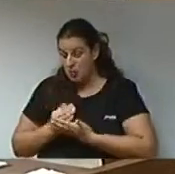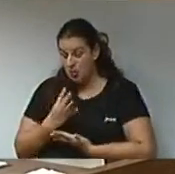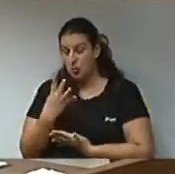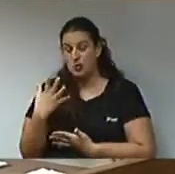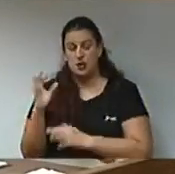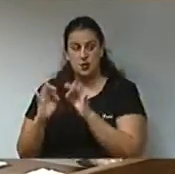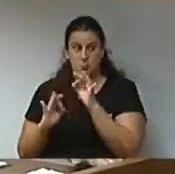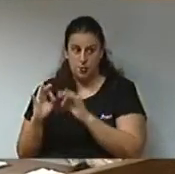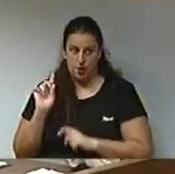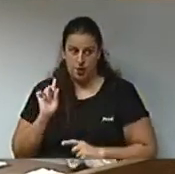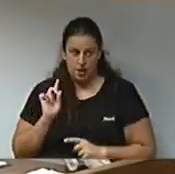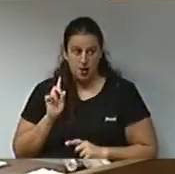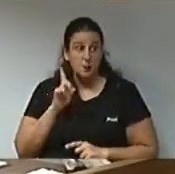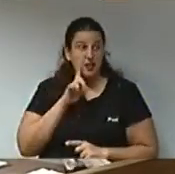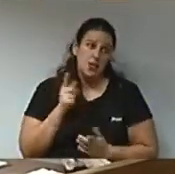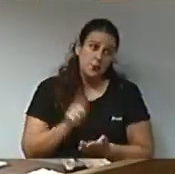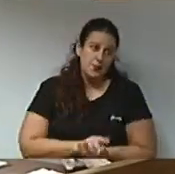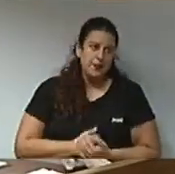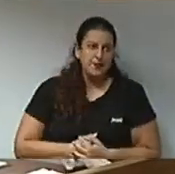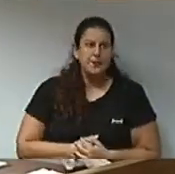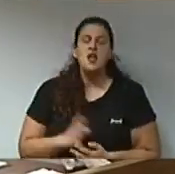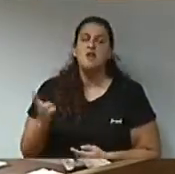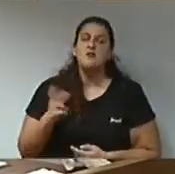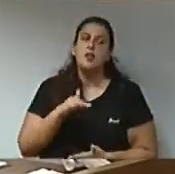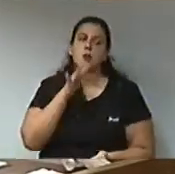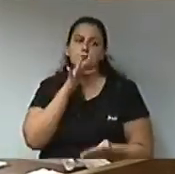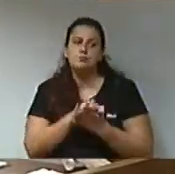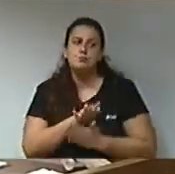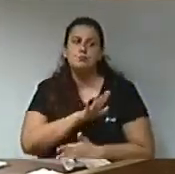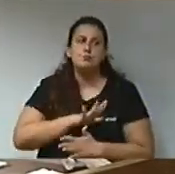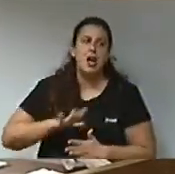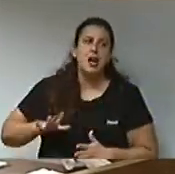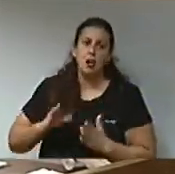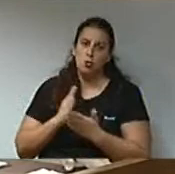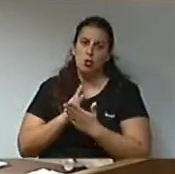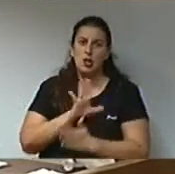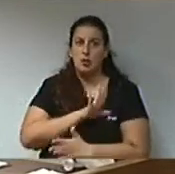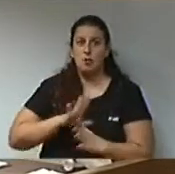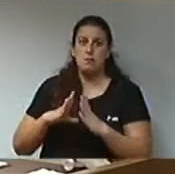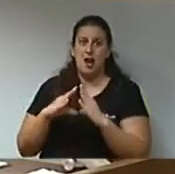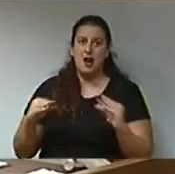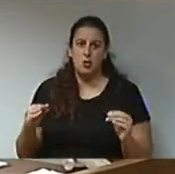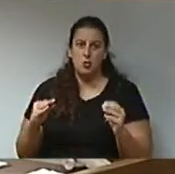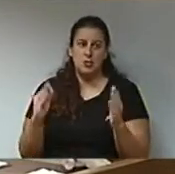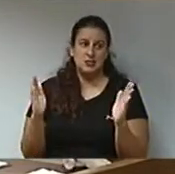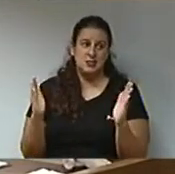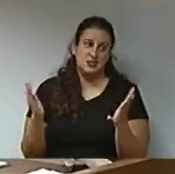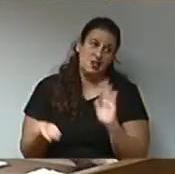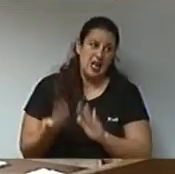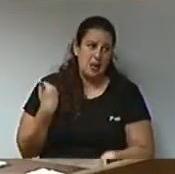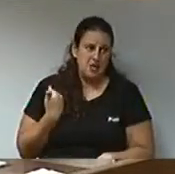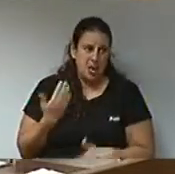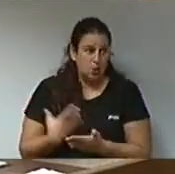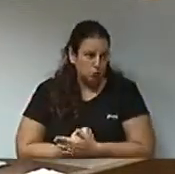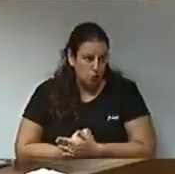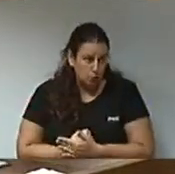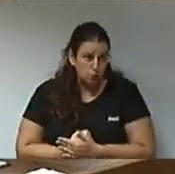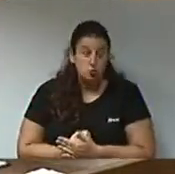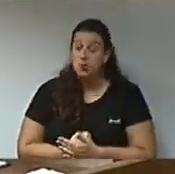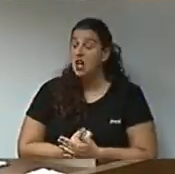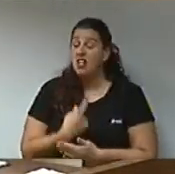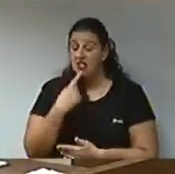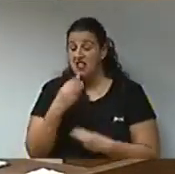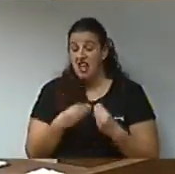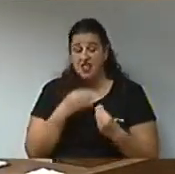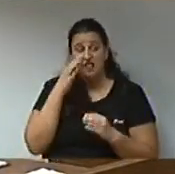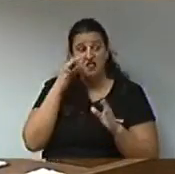nueva mentira. Vinieron prometiendo eliminar barracones. Usted ha dicho que va a acabar sin barracones. Bien, ya lo veremos. Y han acabado desviando 14